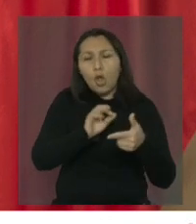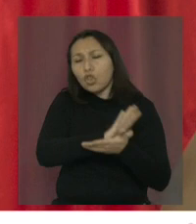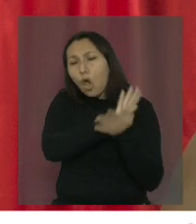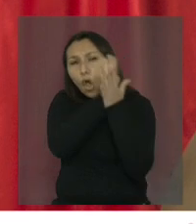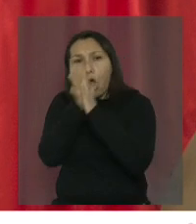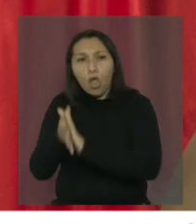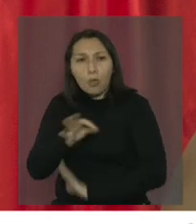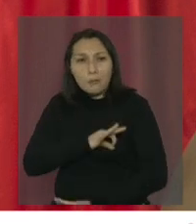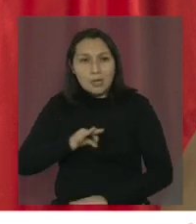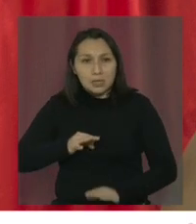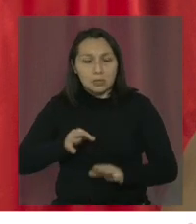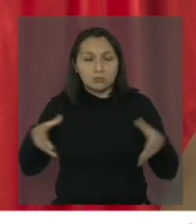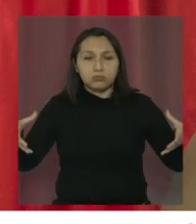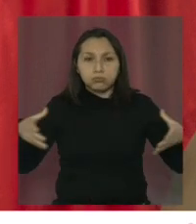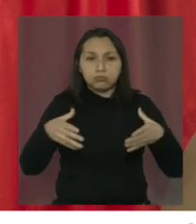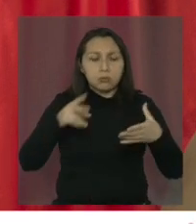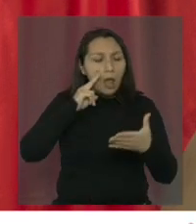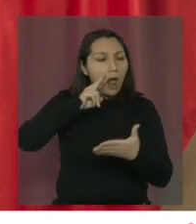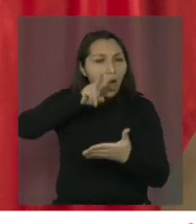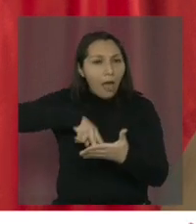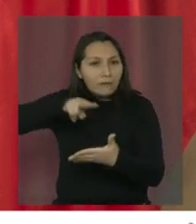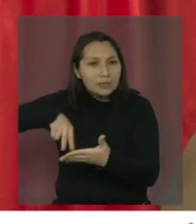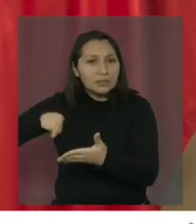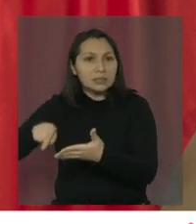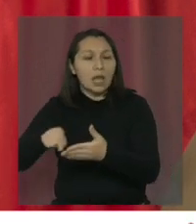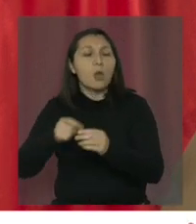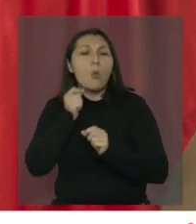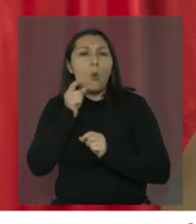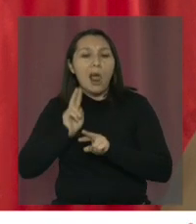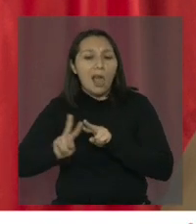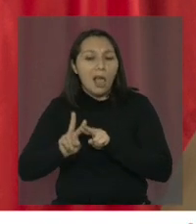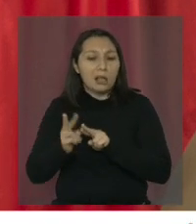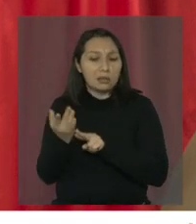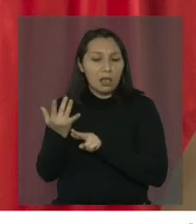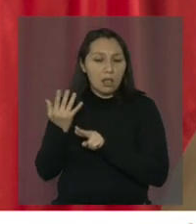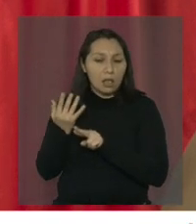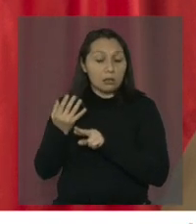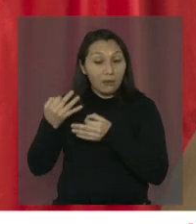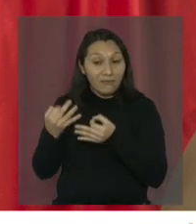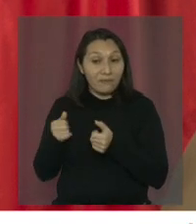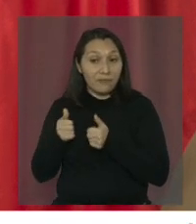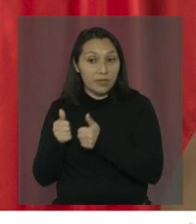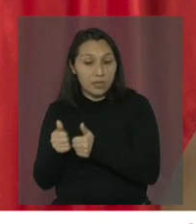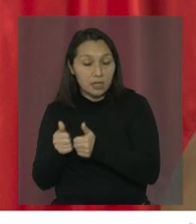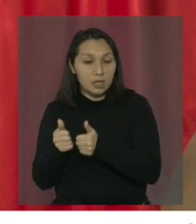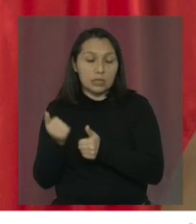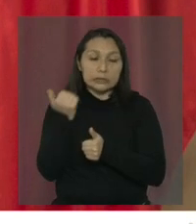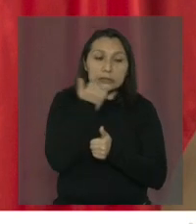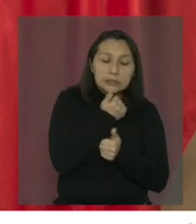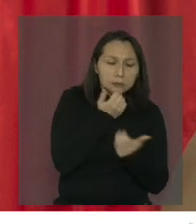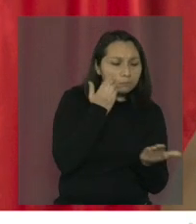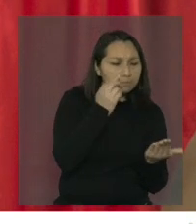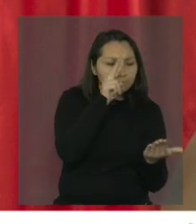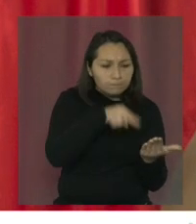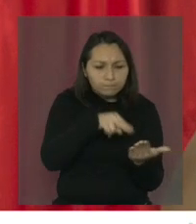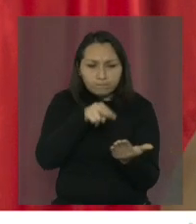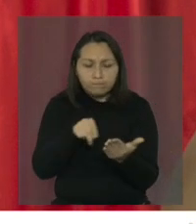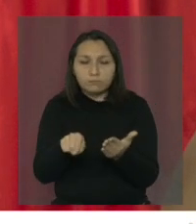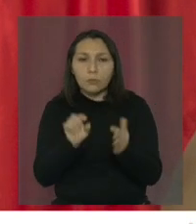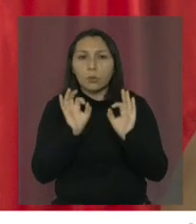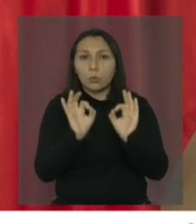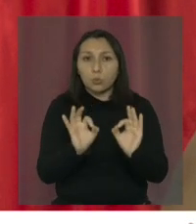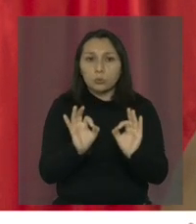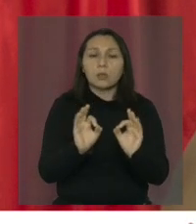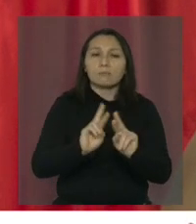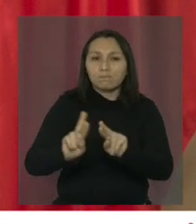completo hacemos revisión de los pasos que hemos dado tanto acertados como errado para justamente ir